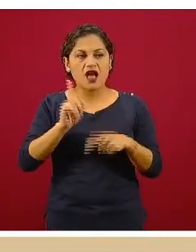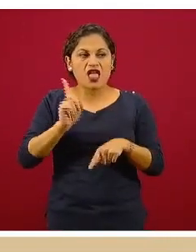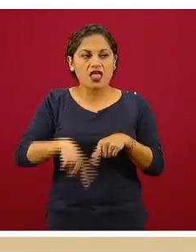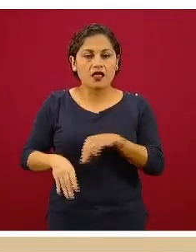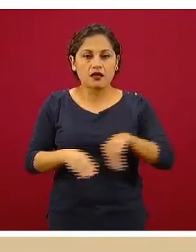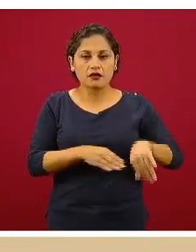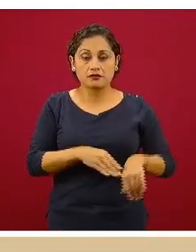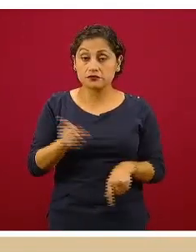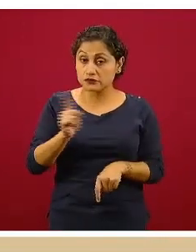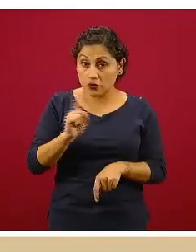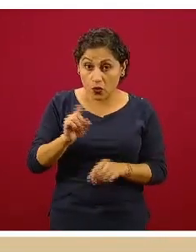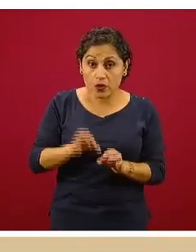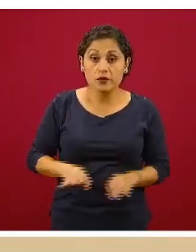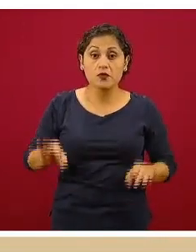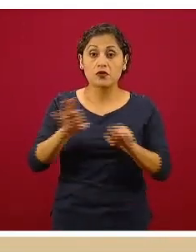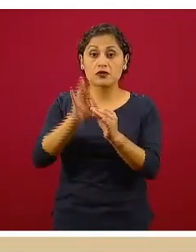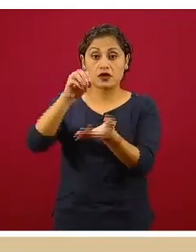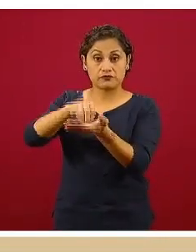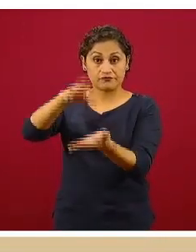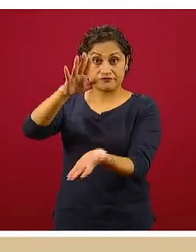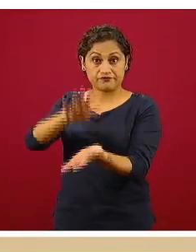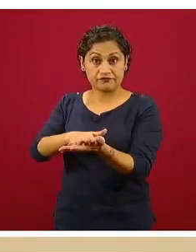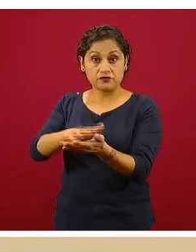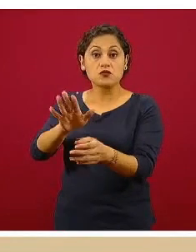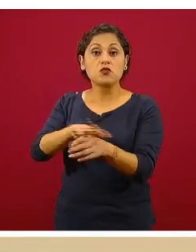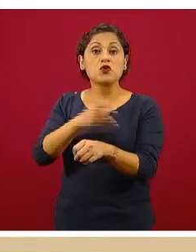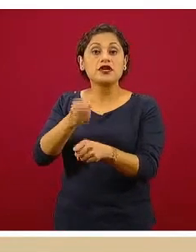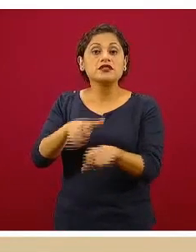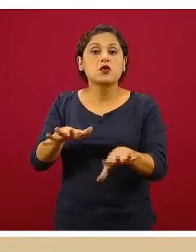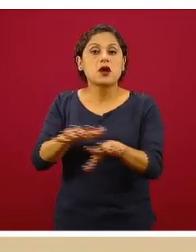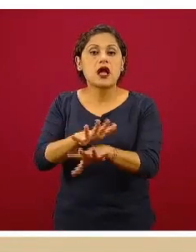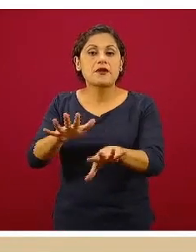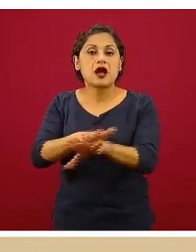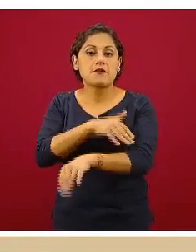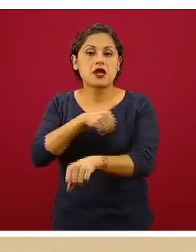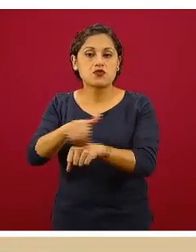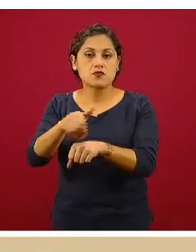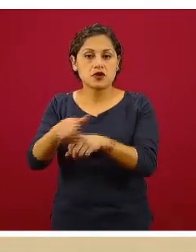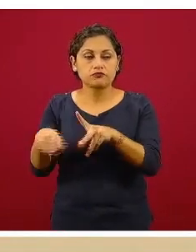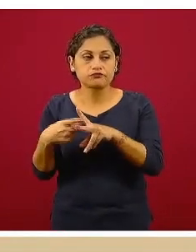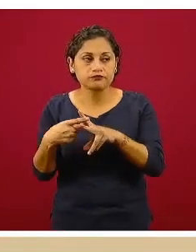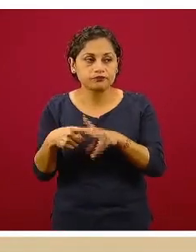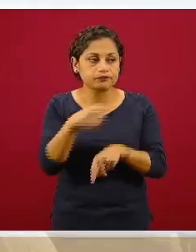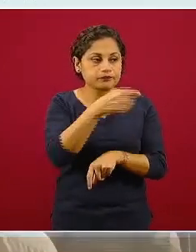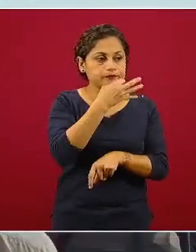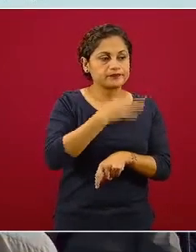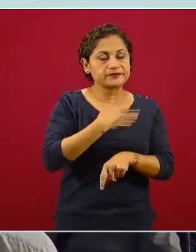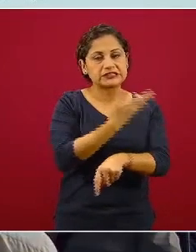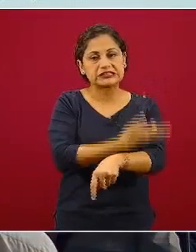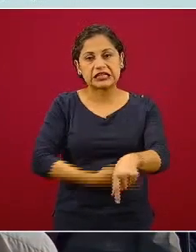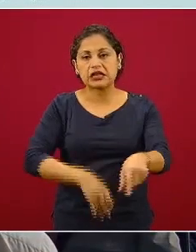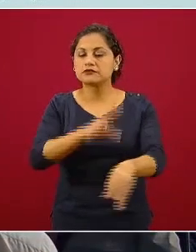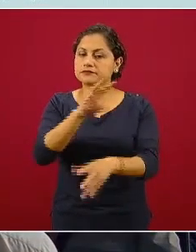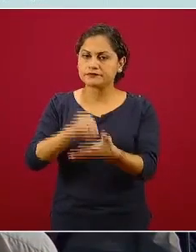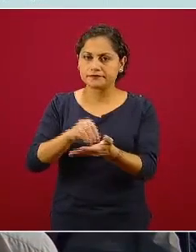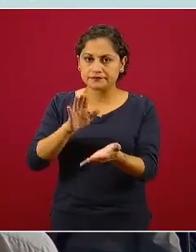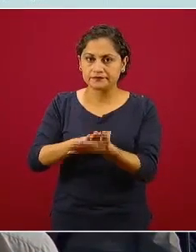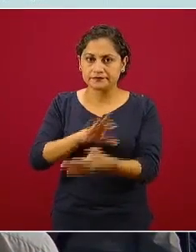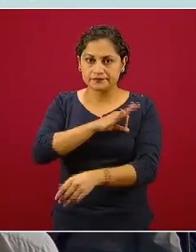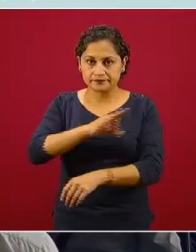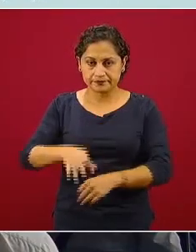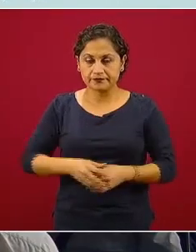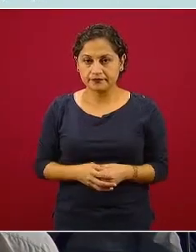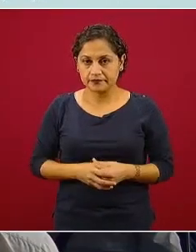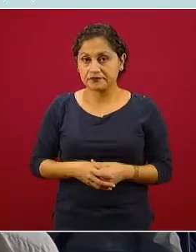todo momento incorporar las nuevas datos, la nueva estadística. No importa si por el